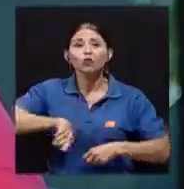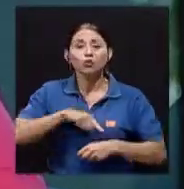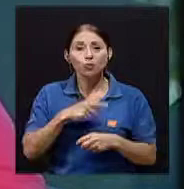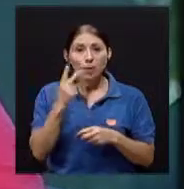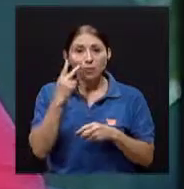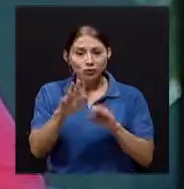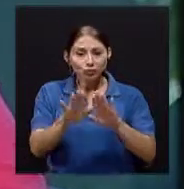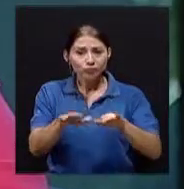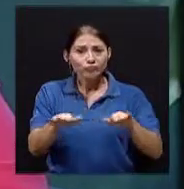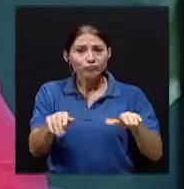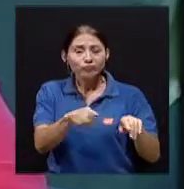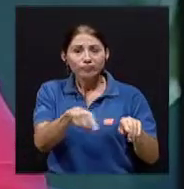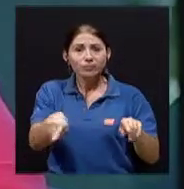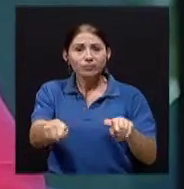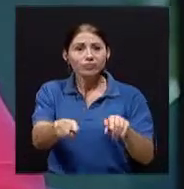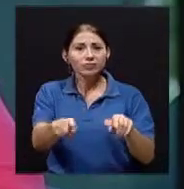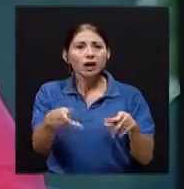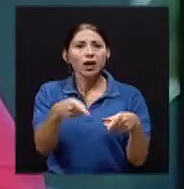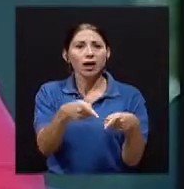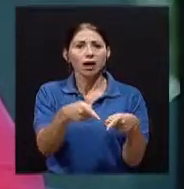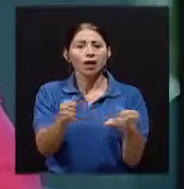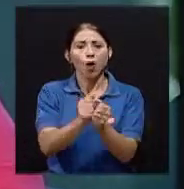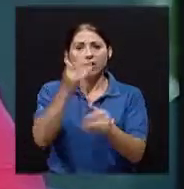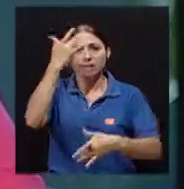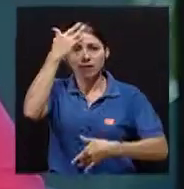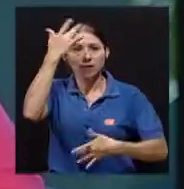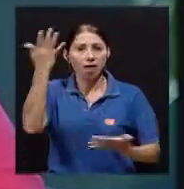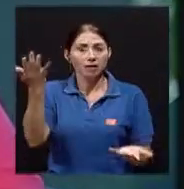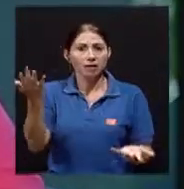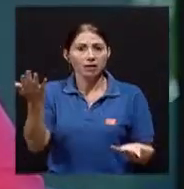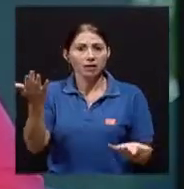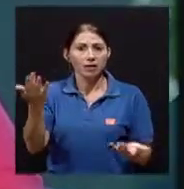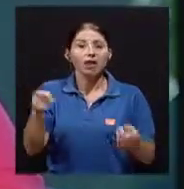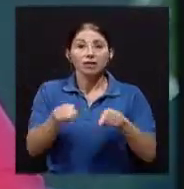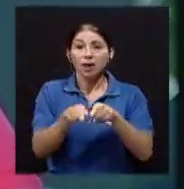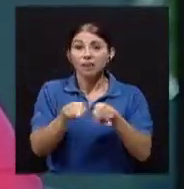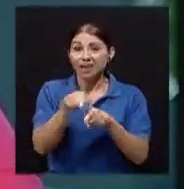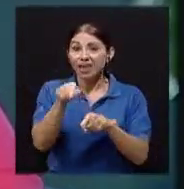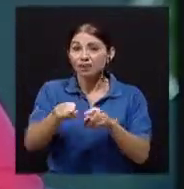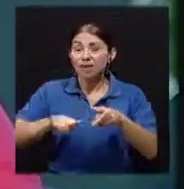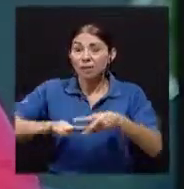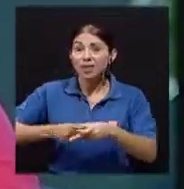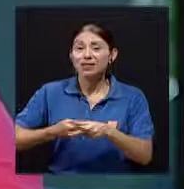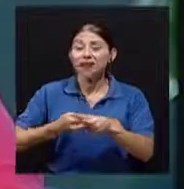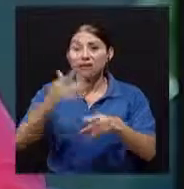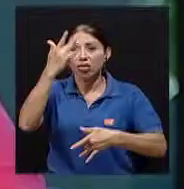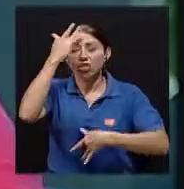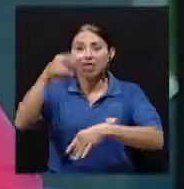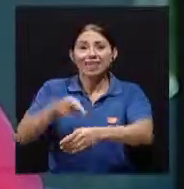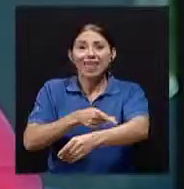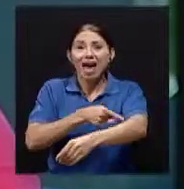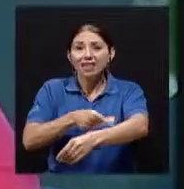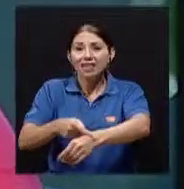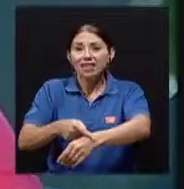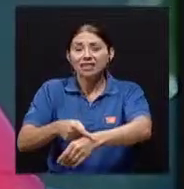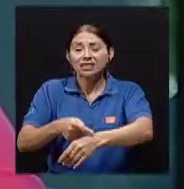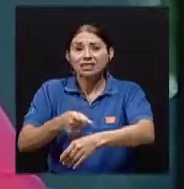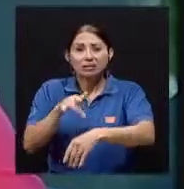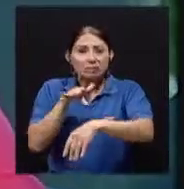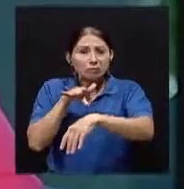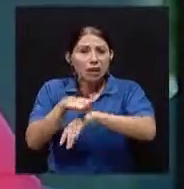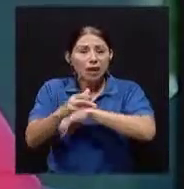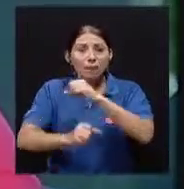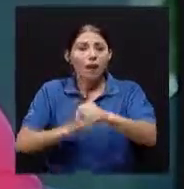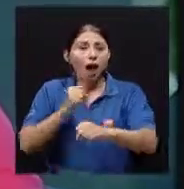viendo en pequeñitos ya con la enfermedad, ¿verdad? Y que inclusive empiezan a desarrollar diabetes a edades muy tempranas, más de lo que